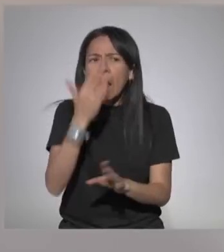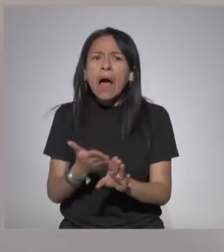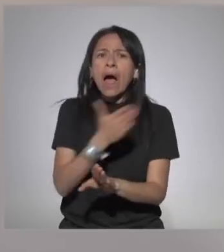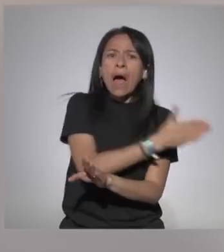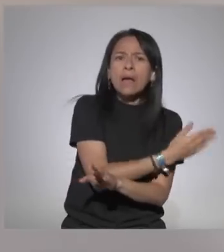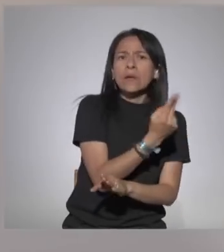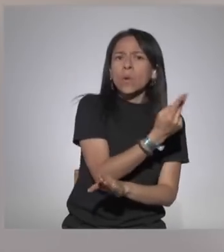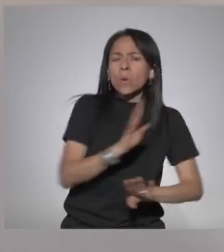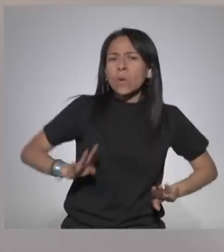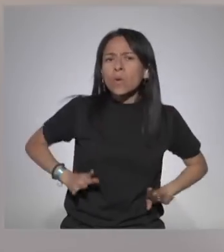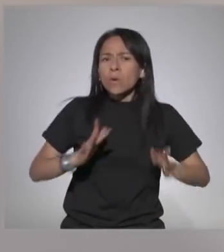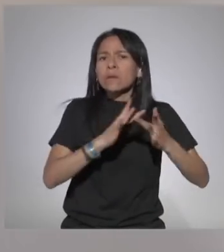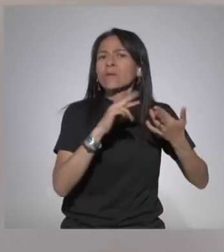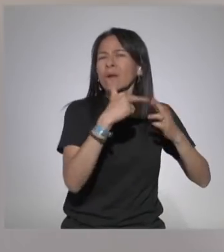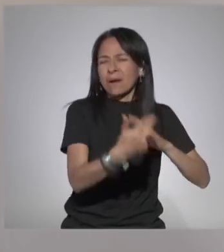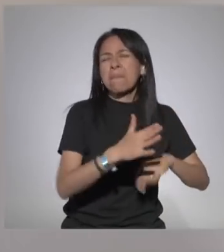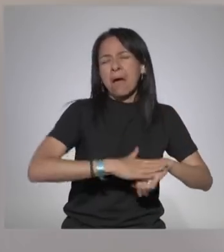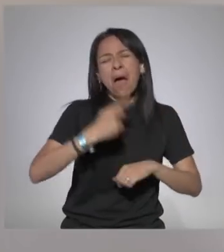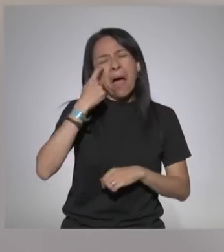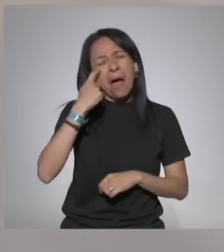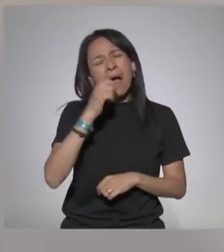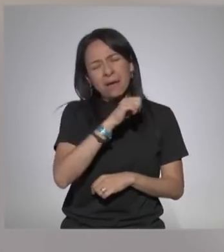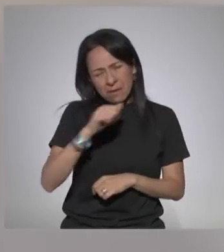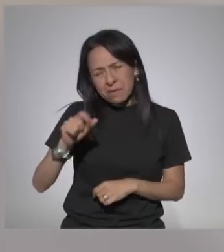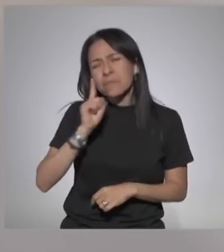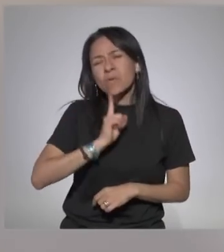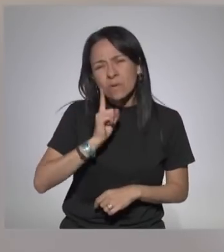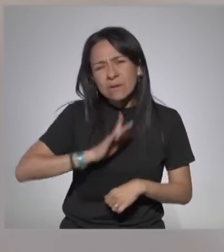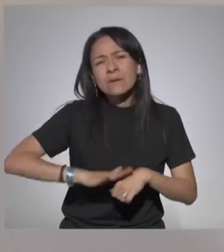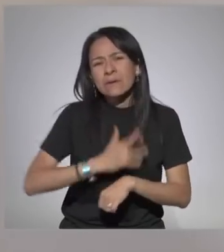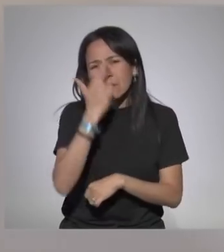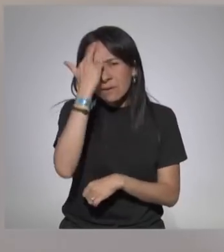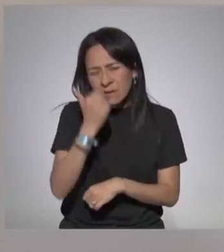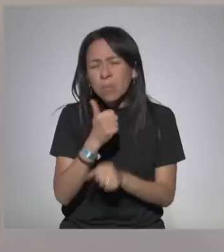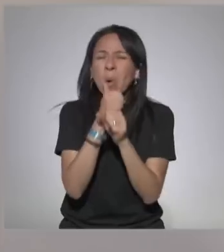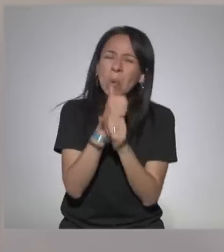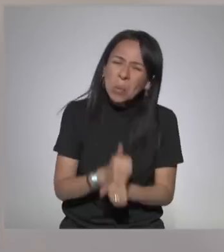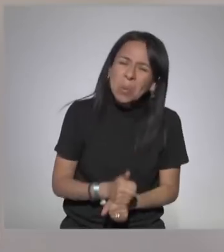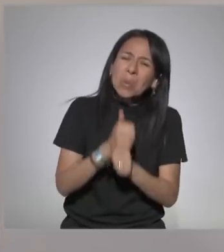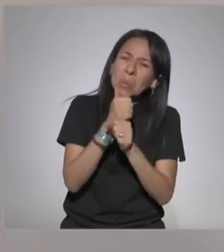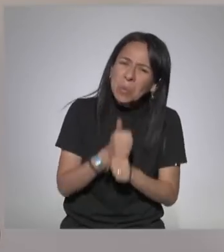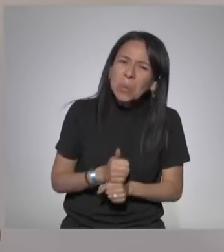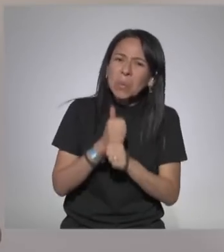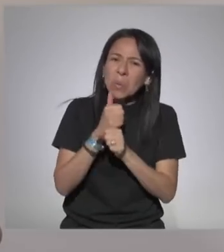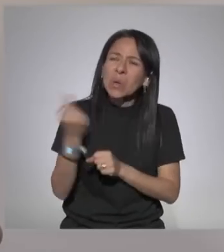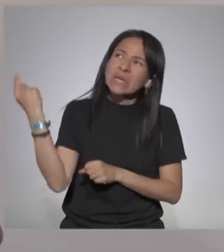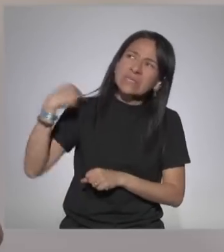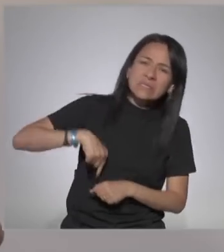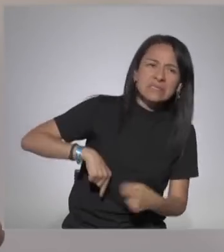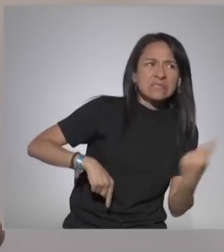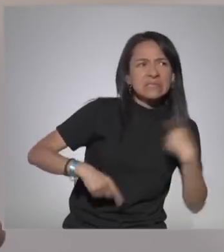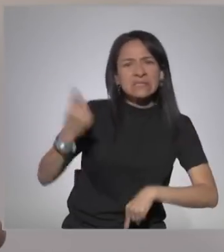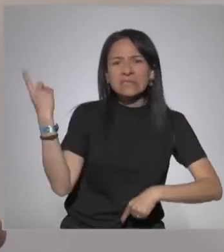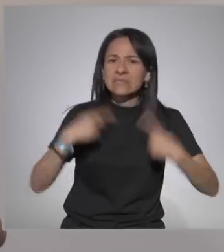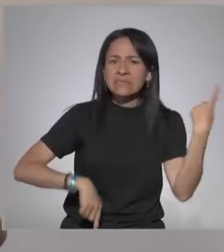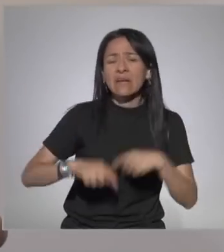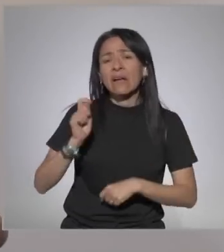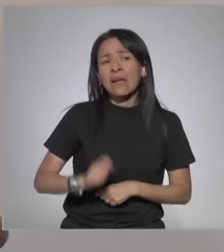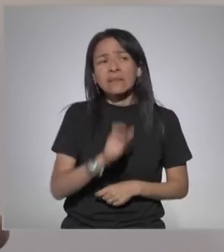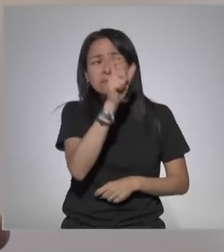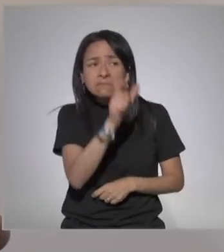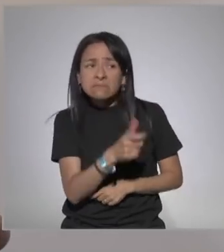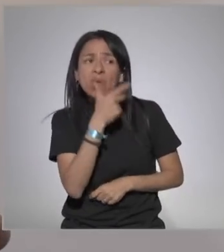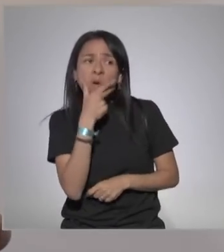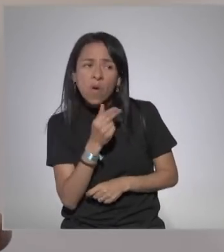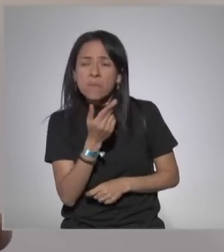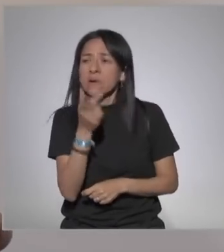sobre todo en el caso de las mujeres, pues donde están sometidas a relaciones donde los roles de género, donde a ellas